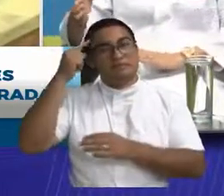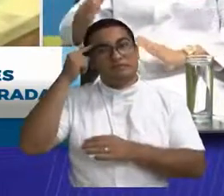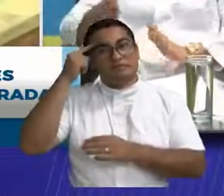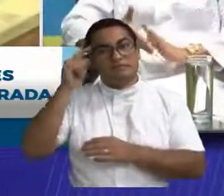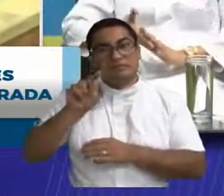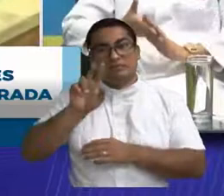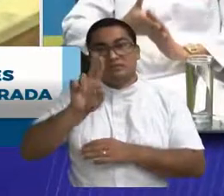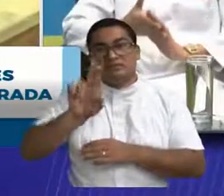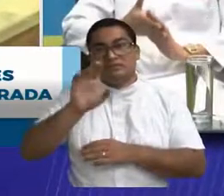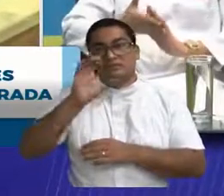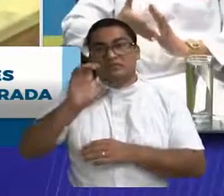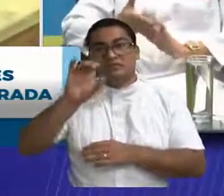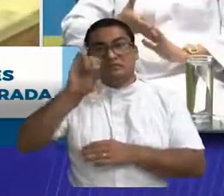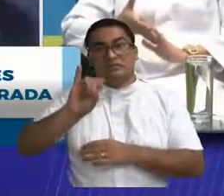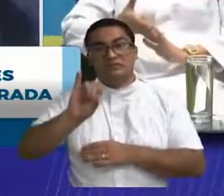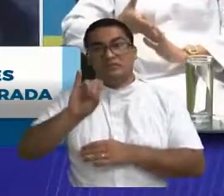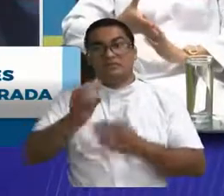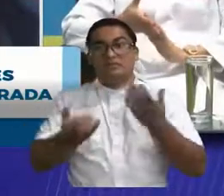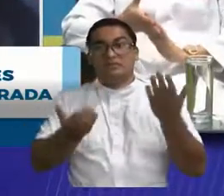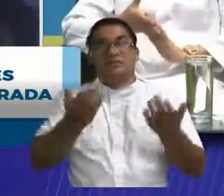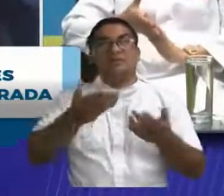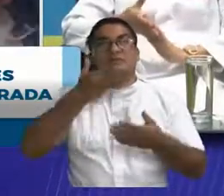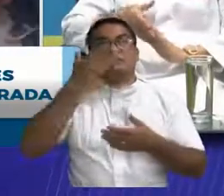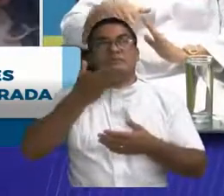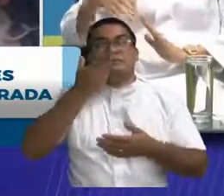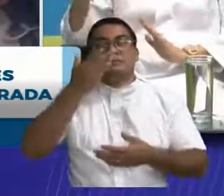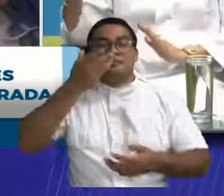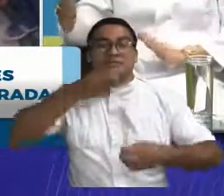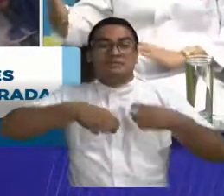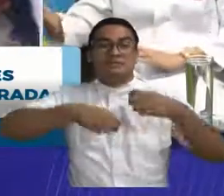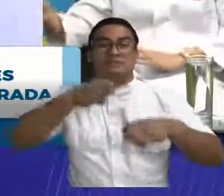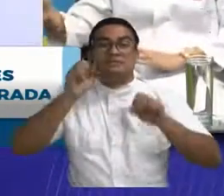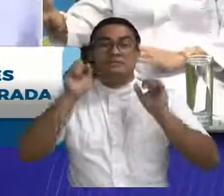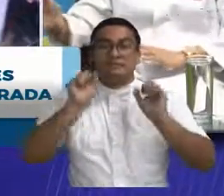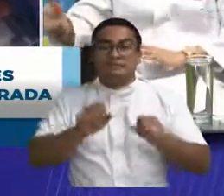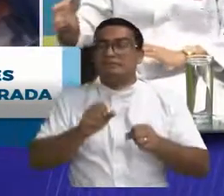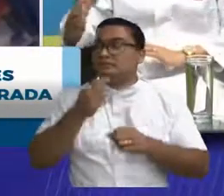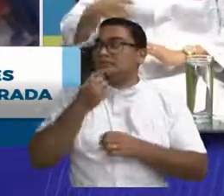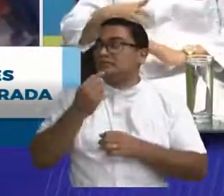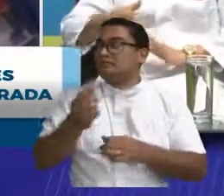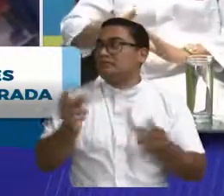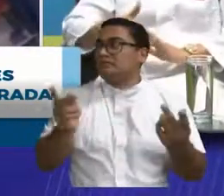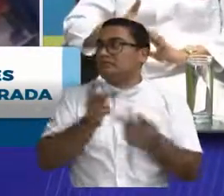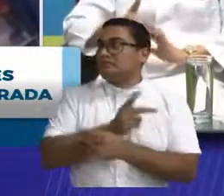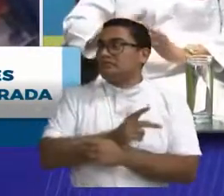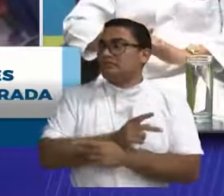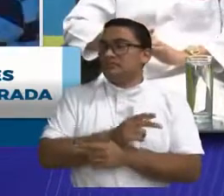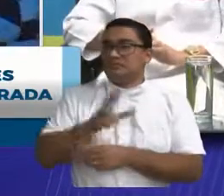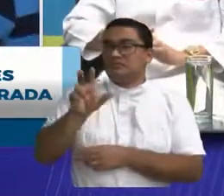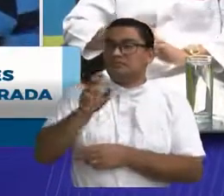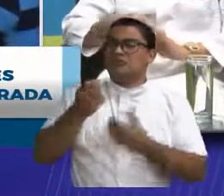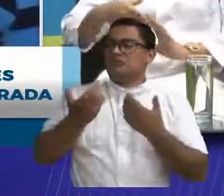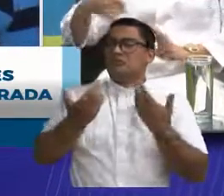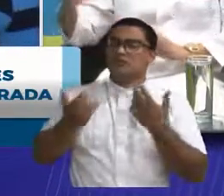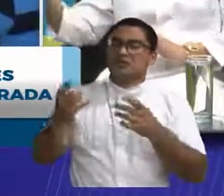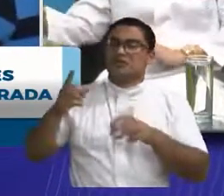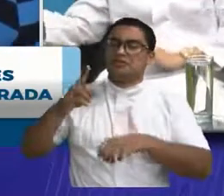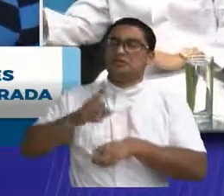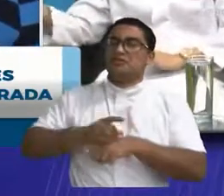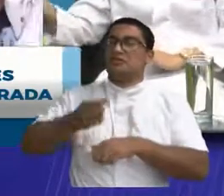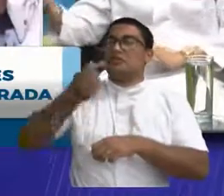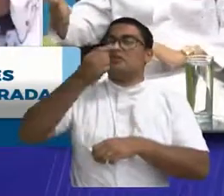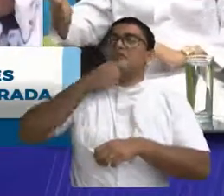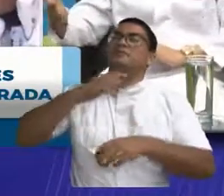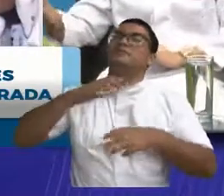porque si ya tiene datos de falla respiratoria, hay que pensar en que puede llegar a ser entubado. Y nosotros no queremos como médicos llegar